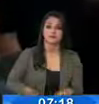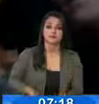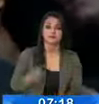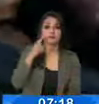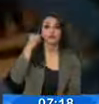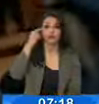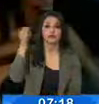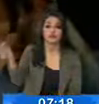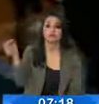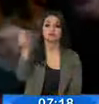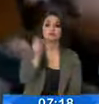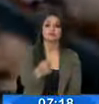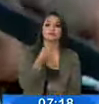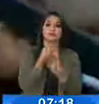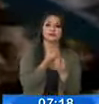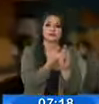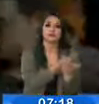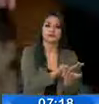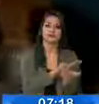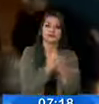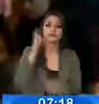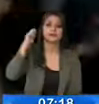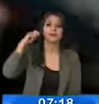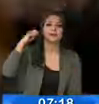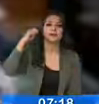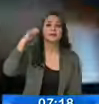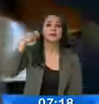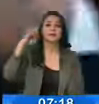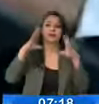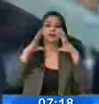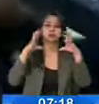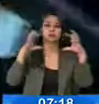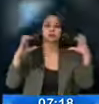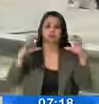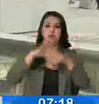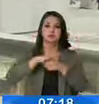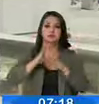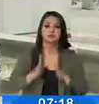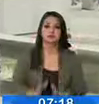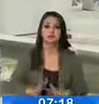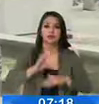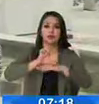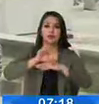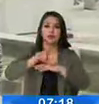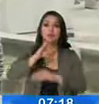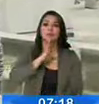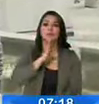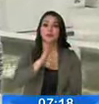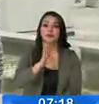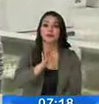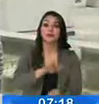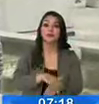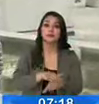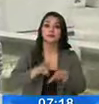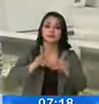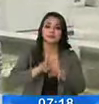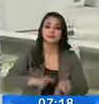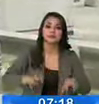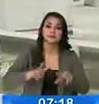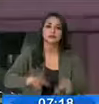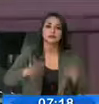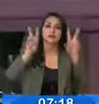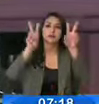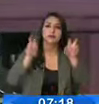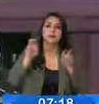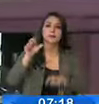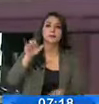rinda su declaración a través de videollamada en el consulado de Ecuador en Bélgica. Esto por la indagación que se lleva en el caso